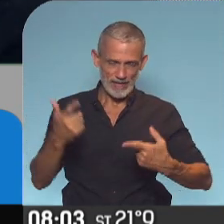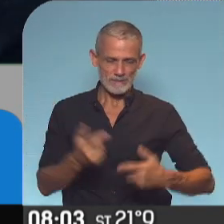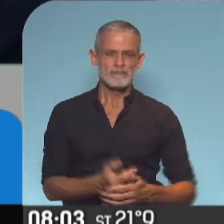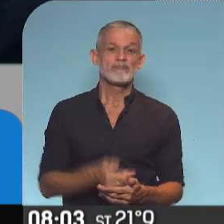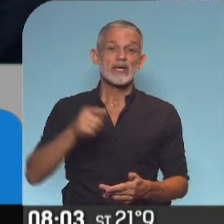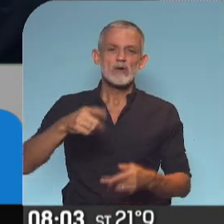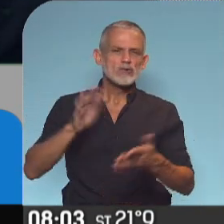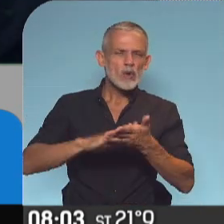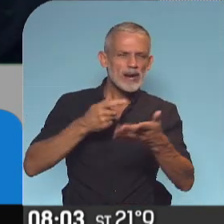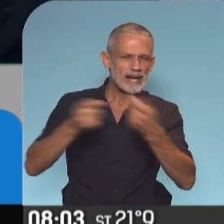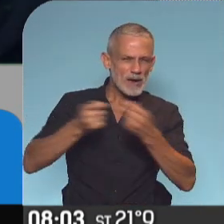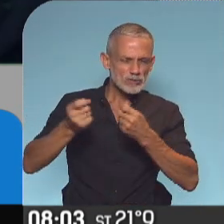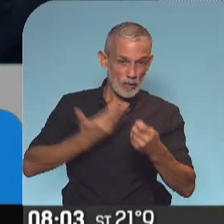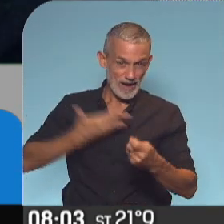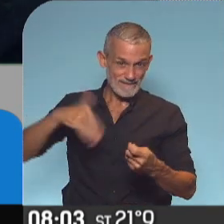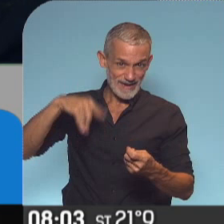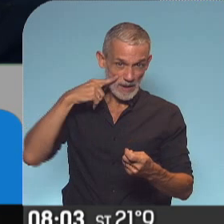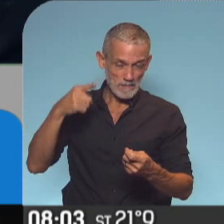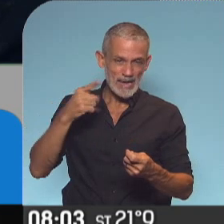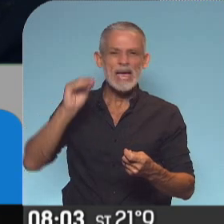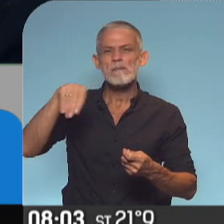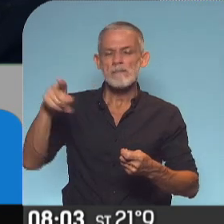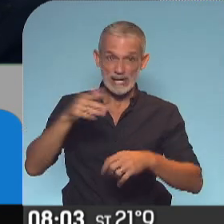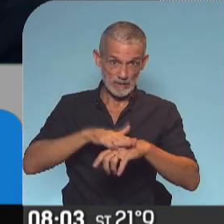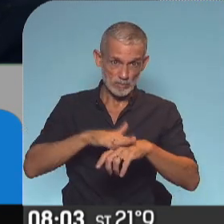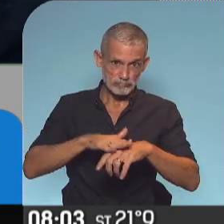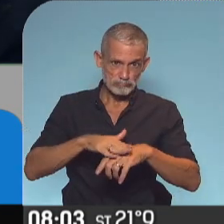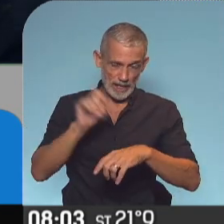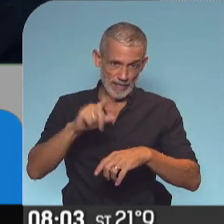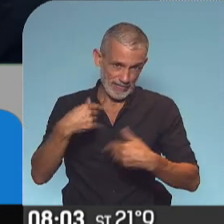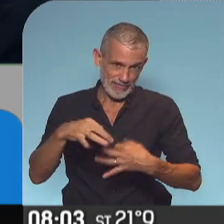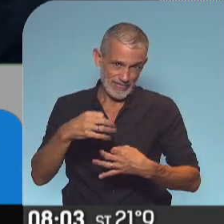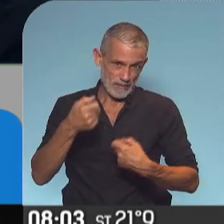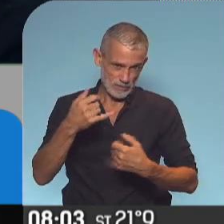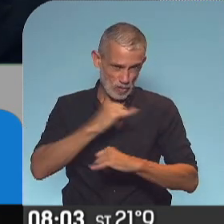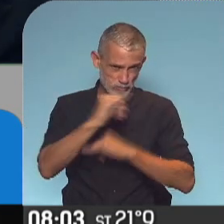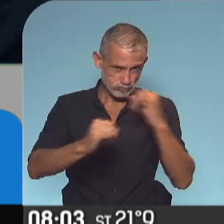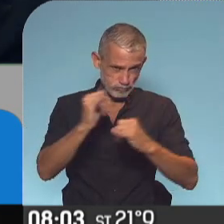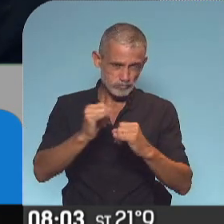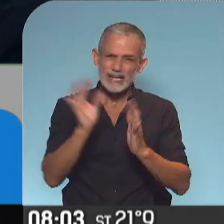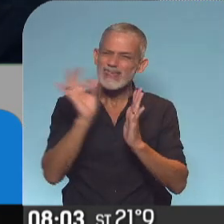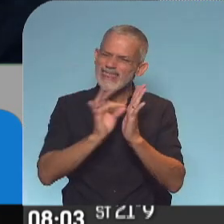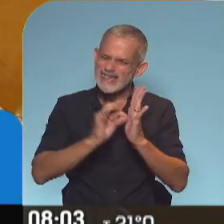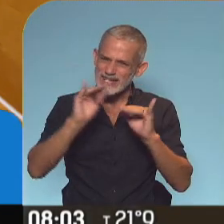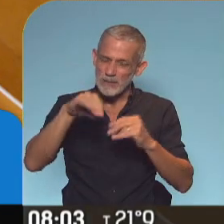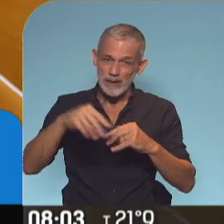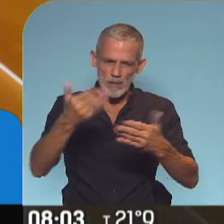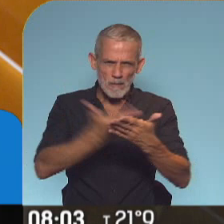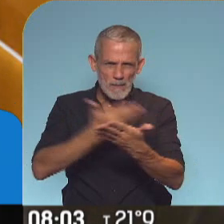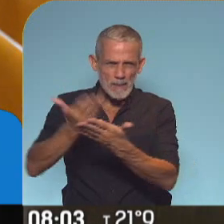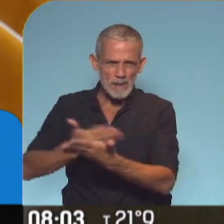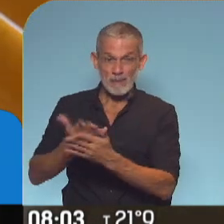la negociación con el fondo, además de esa responsabilidad que les acabo de mandar, hay otro detalle. En los